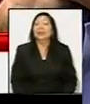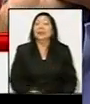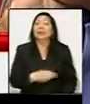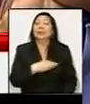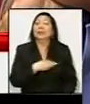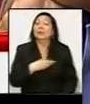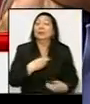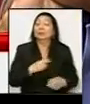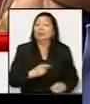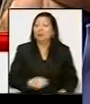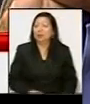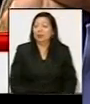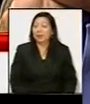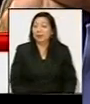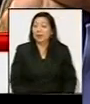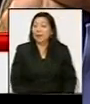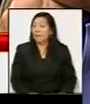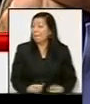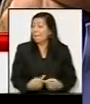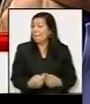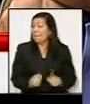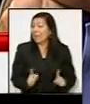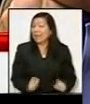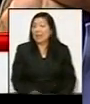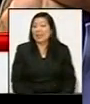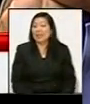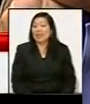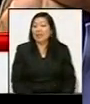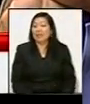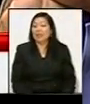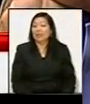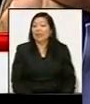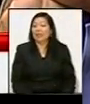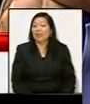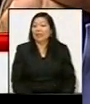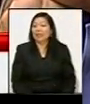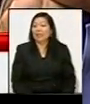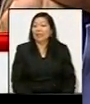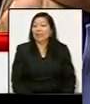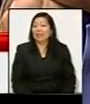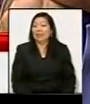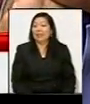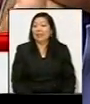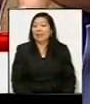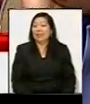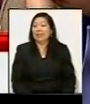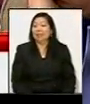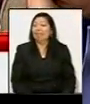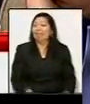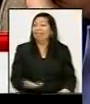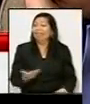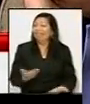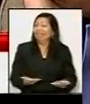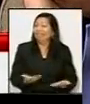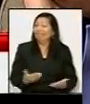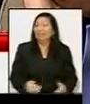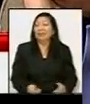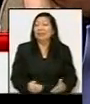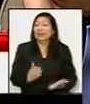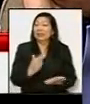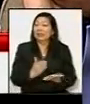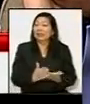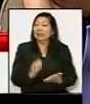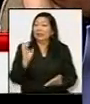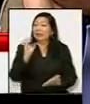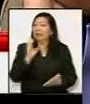en dinero público pero hay un elemento de híbrido o neutro que hay